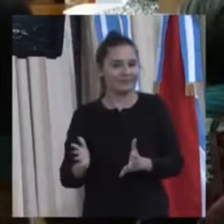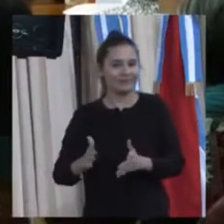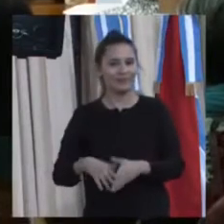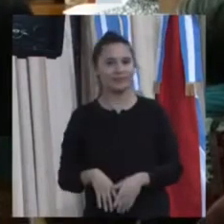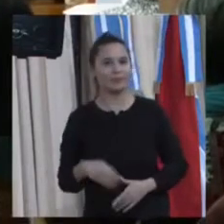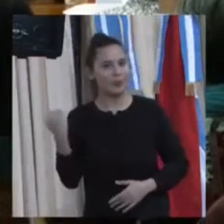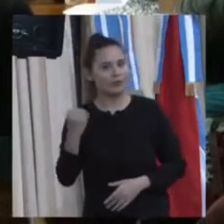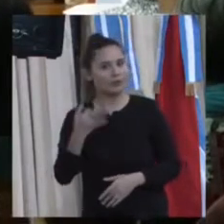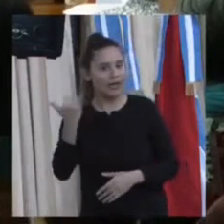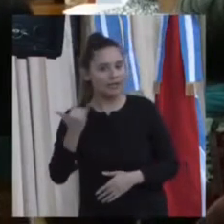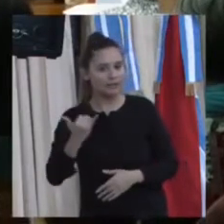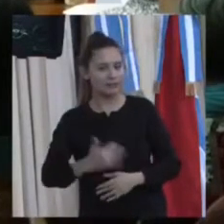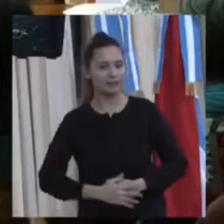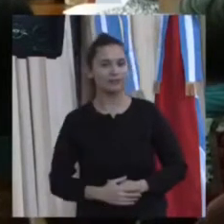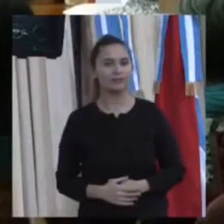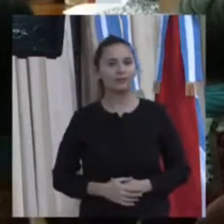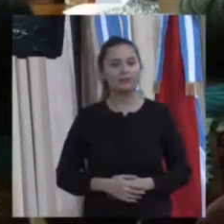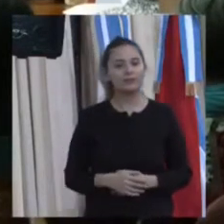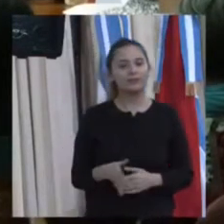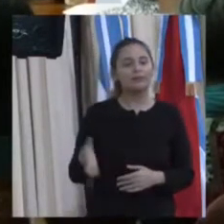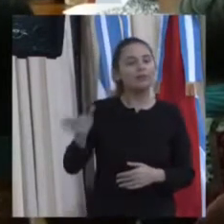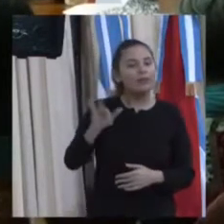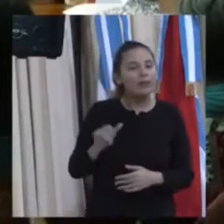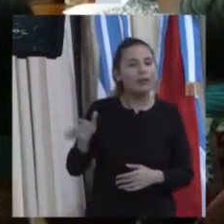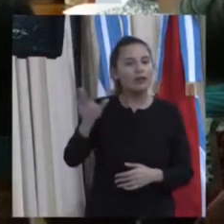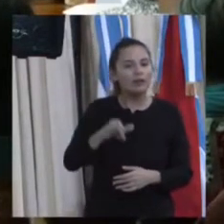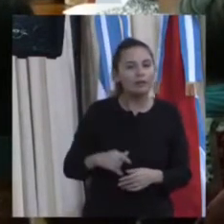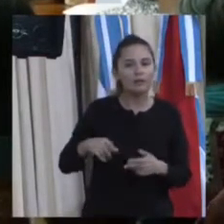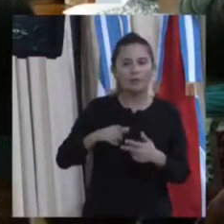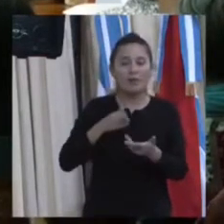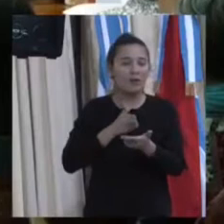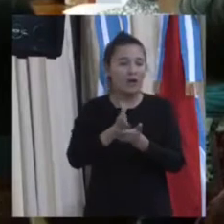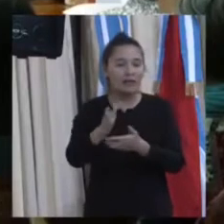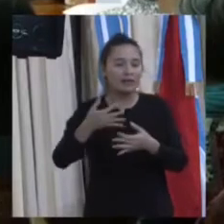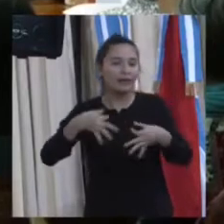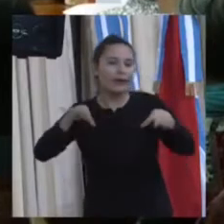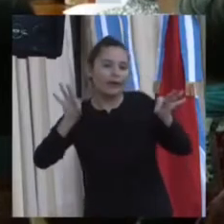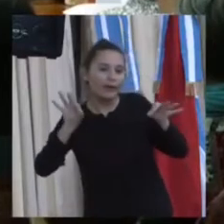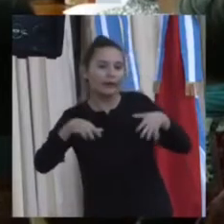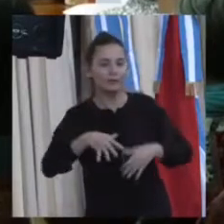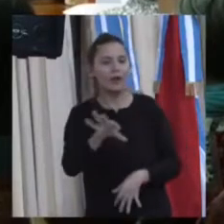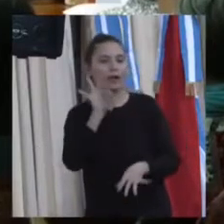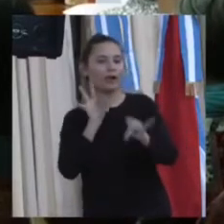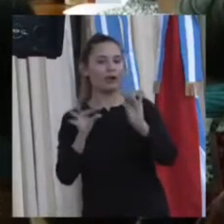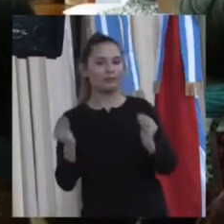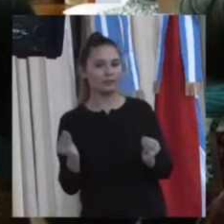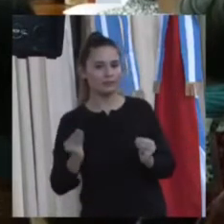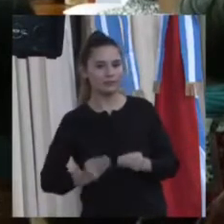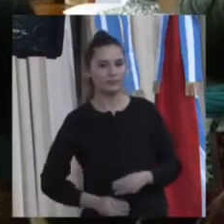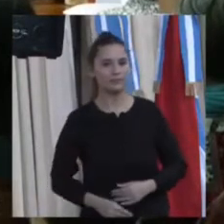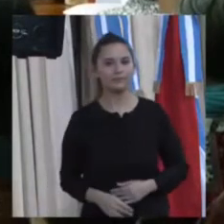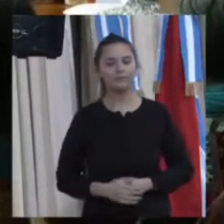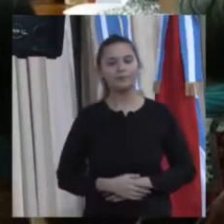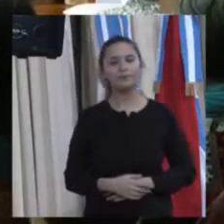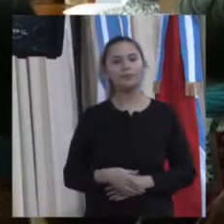hay rutinarios, elementos que han escalado las cátedras por favoritismos, otros son buenos viejos fósiles que nos repiten